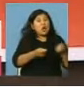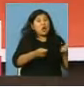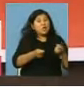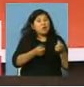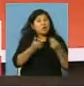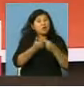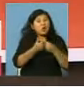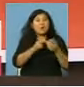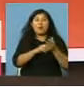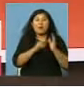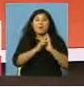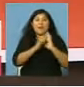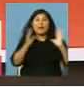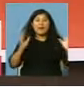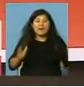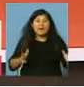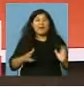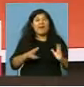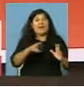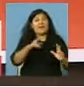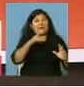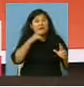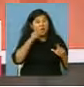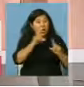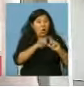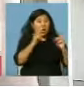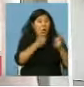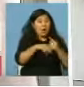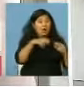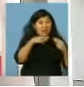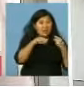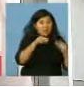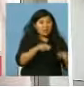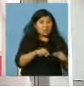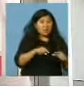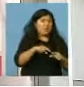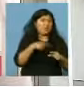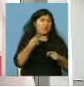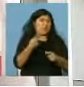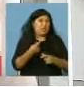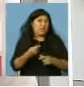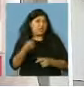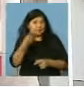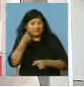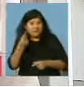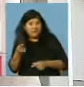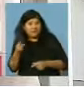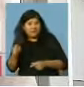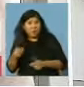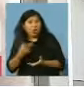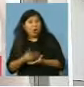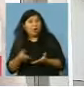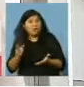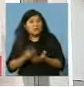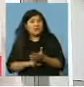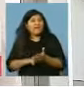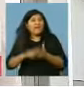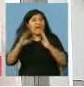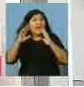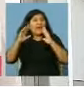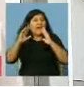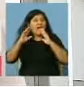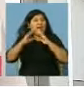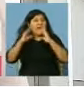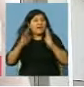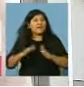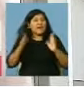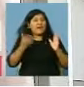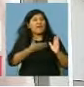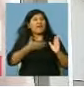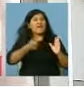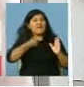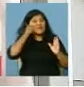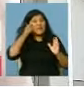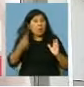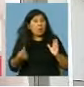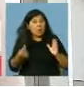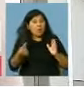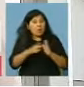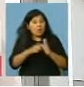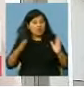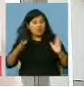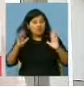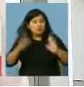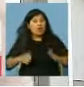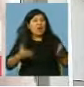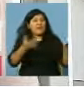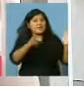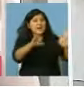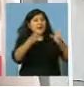gastronómico. Entonces, otra vez, vuelta a fase 1 con cierres totales, generaría muchas pérdidas de puestos de trabajo y